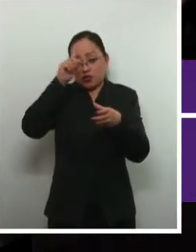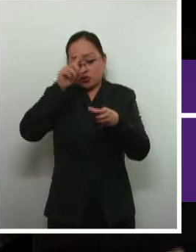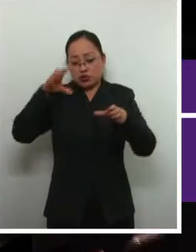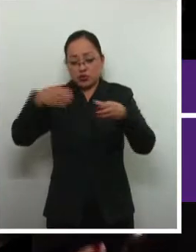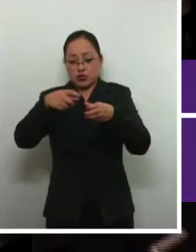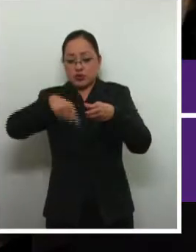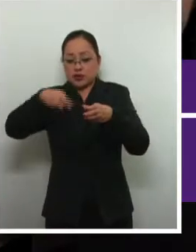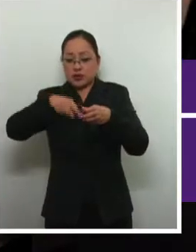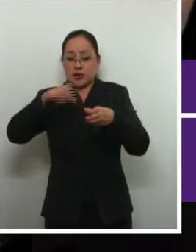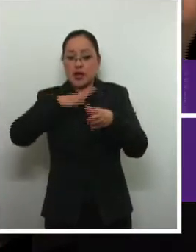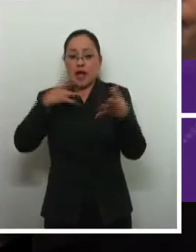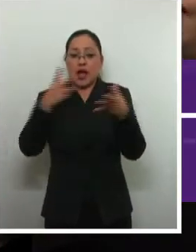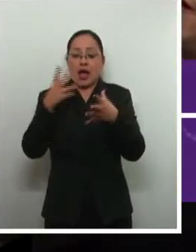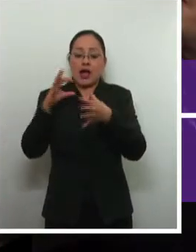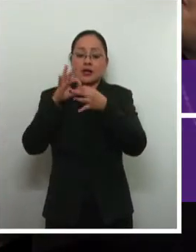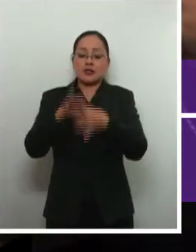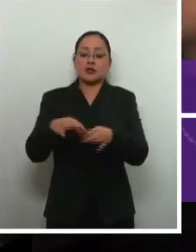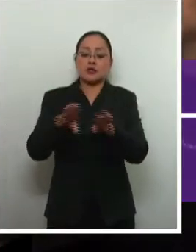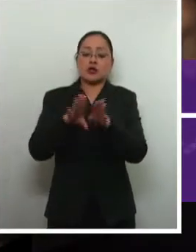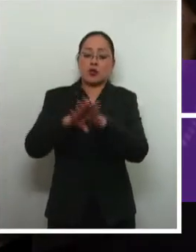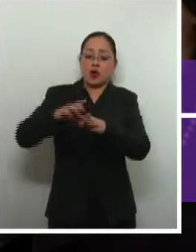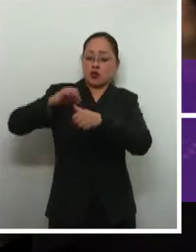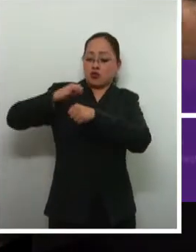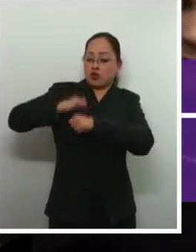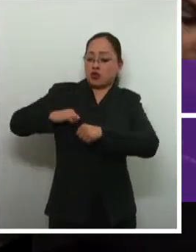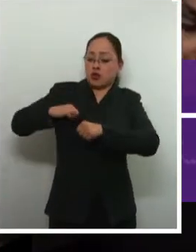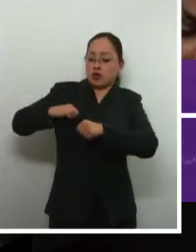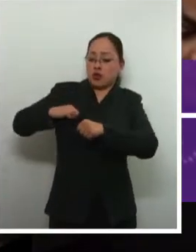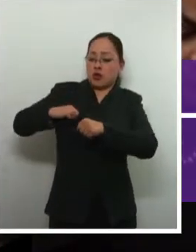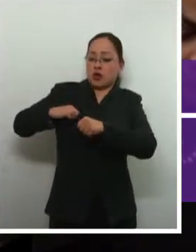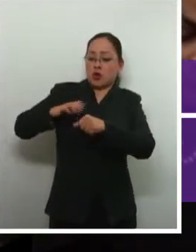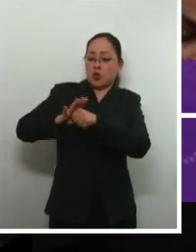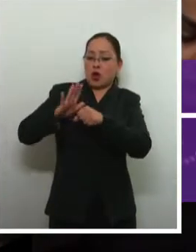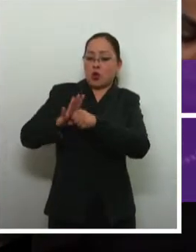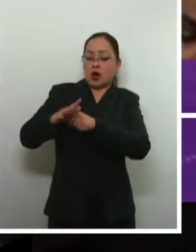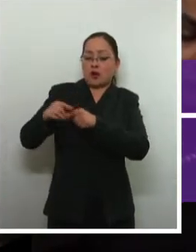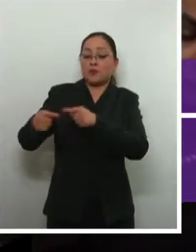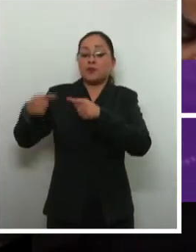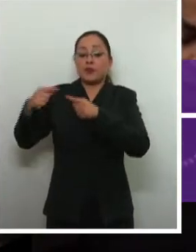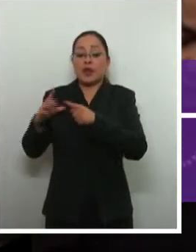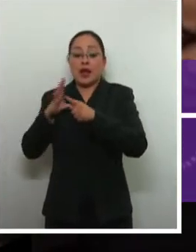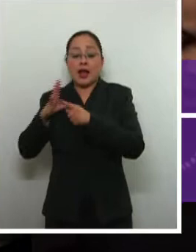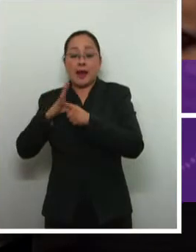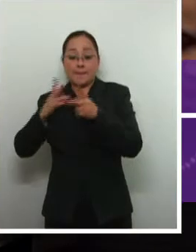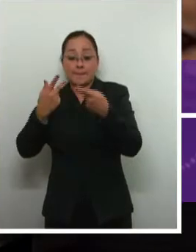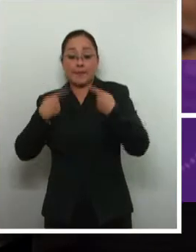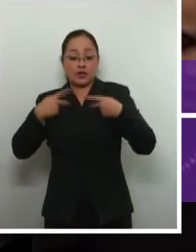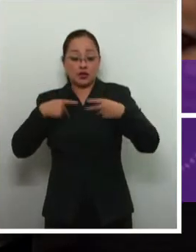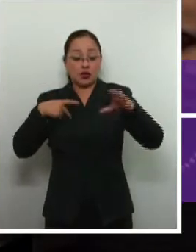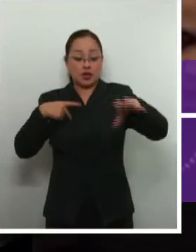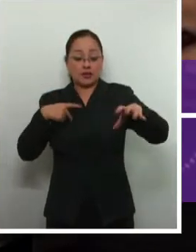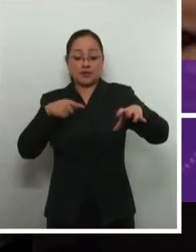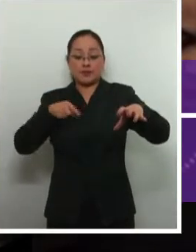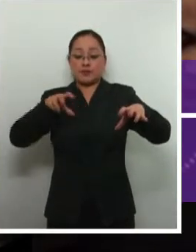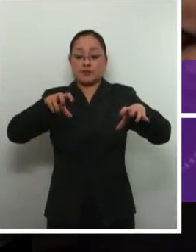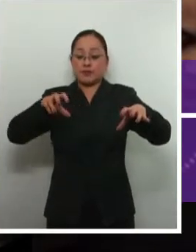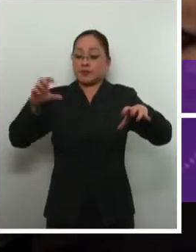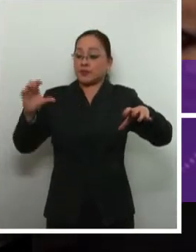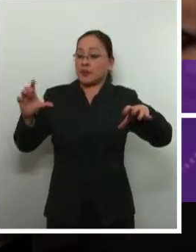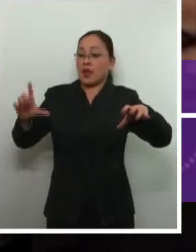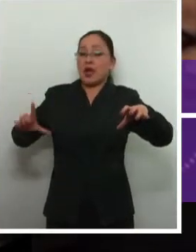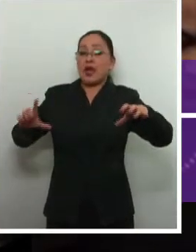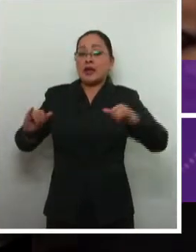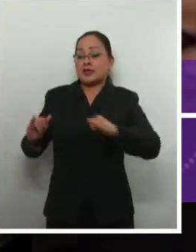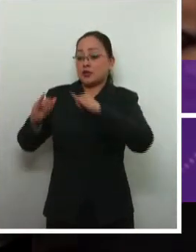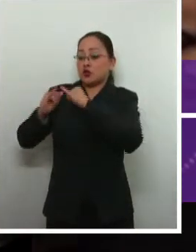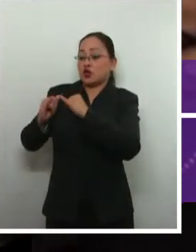se va a instituir como una autoridad intermedia entre la gente y los órganos de